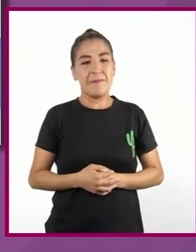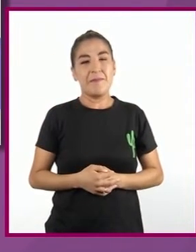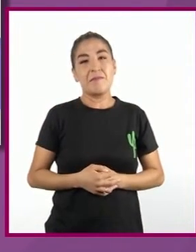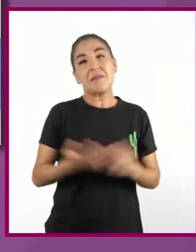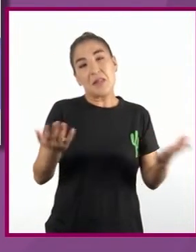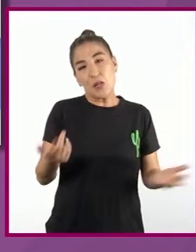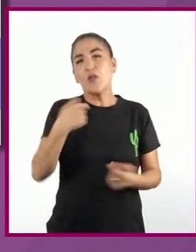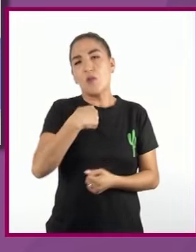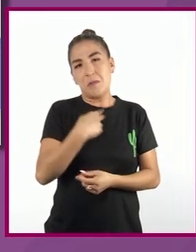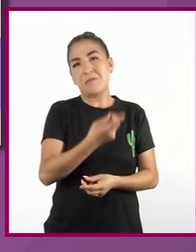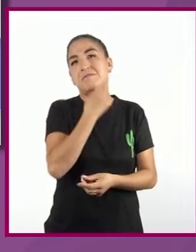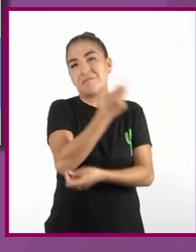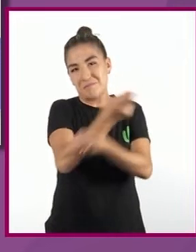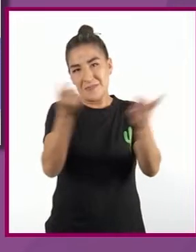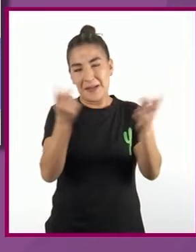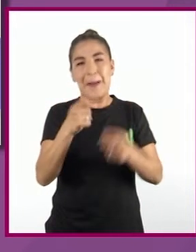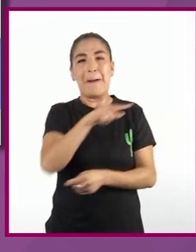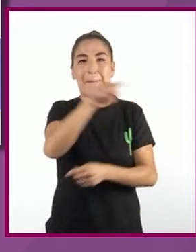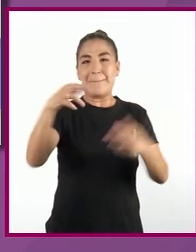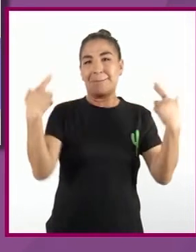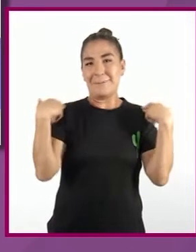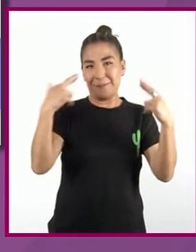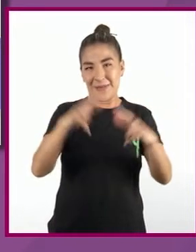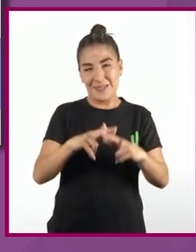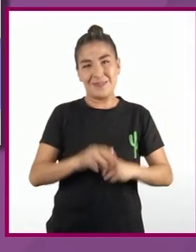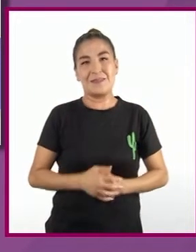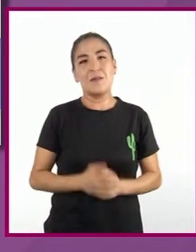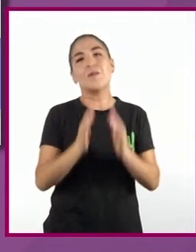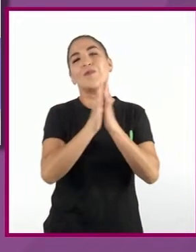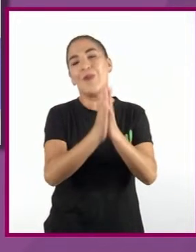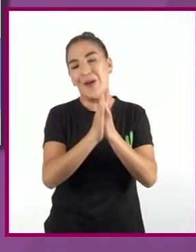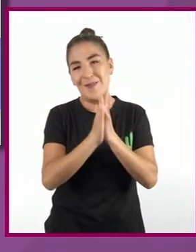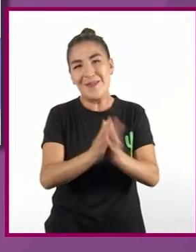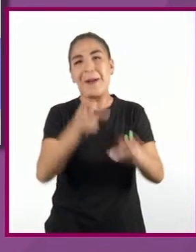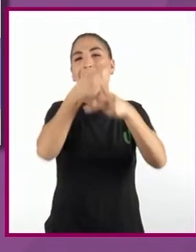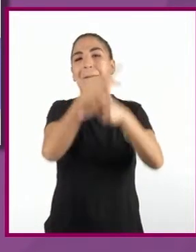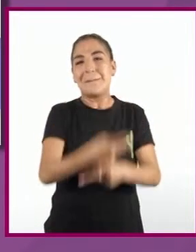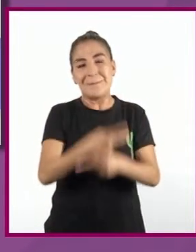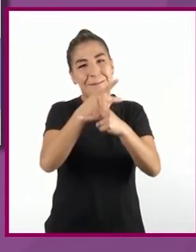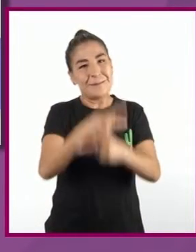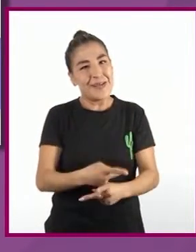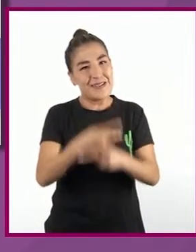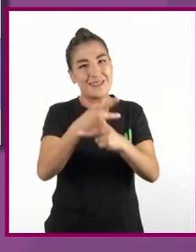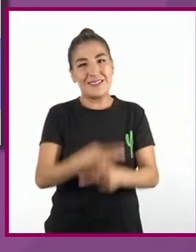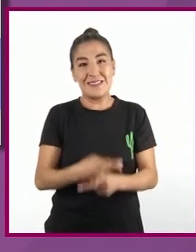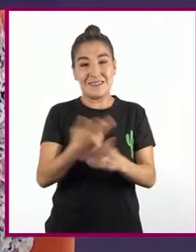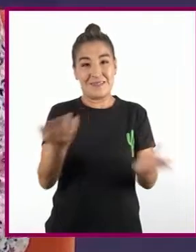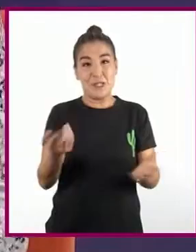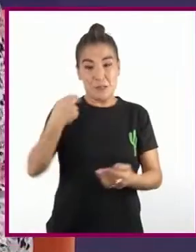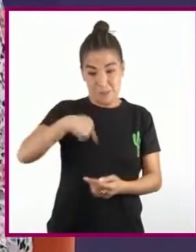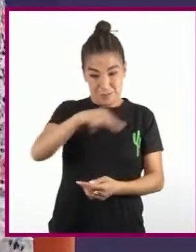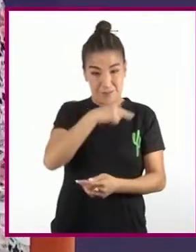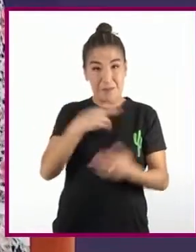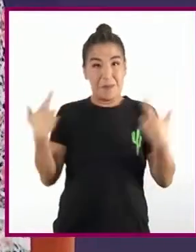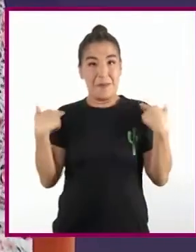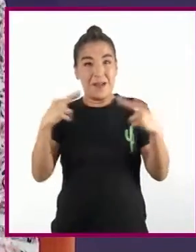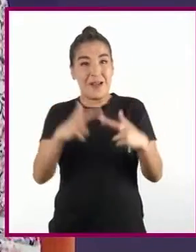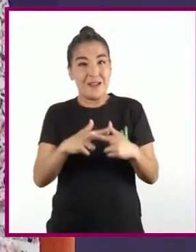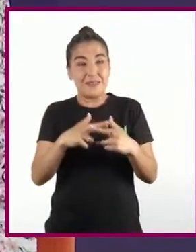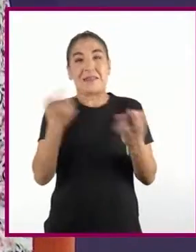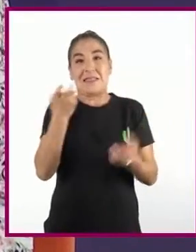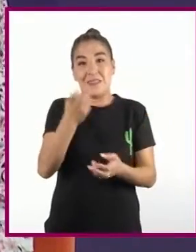diría, estimados docentes, por favor, tengan paciencia, ¿sí? De nosotros depende que